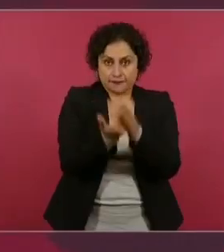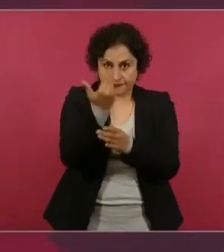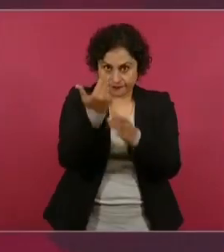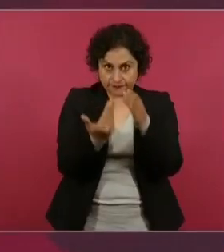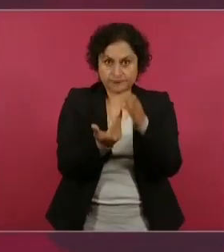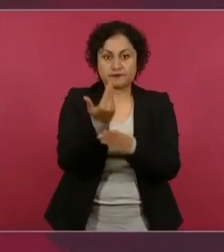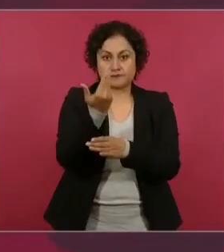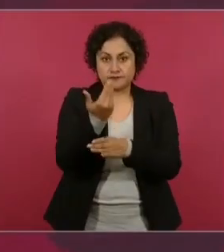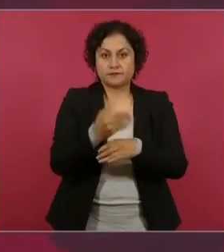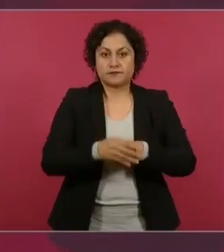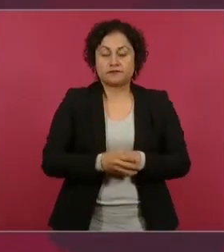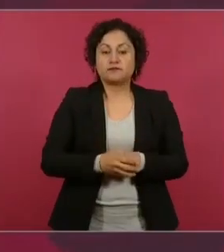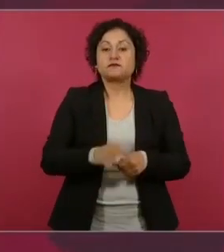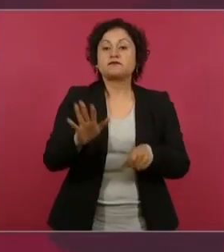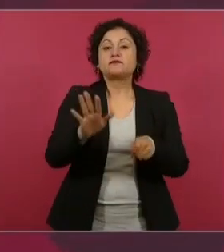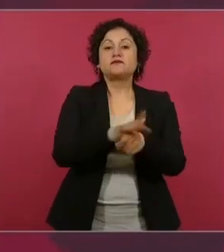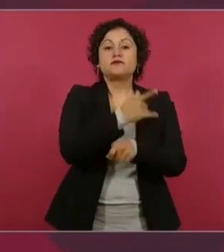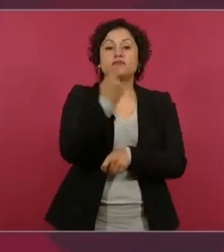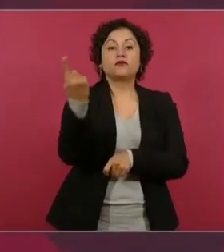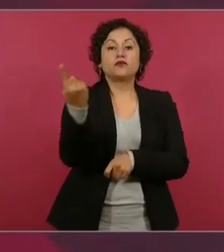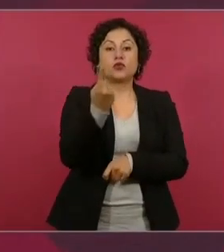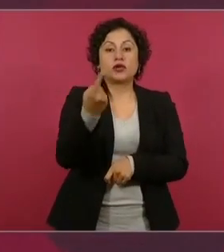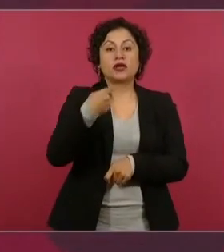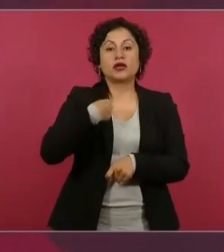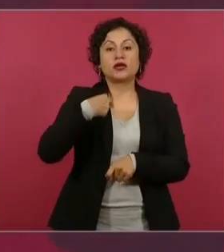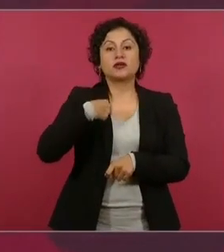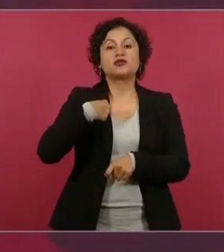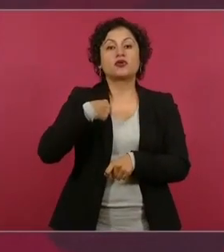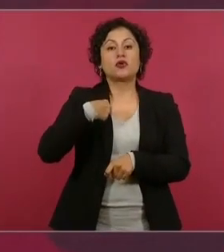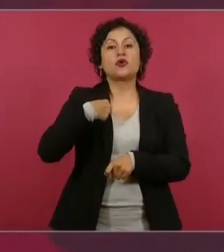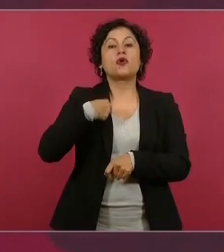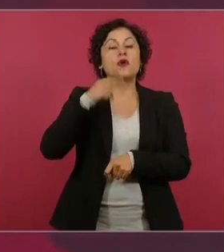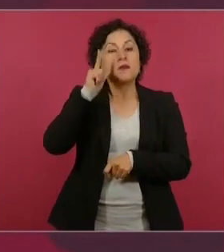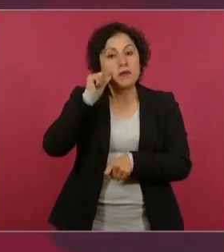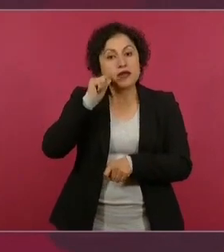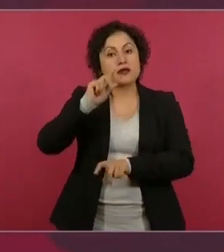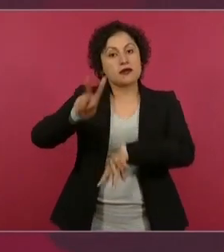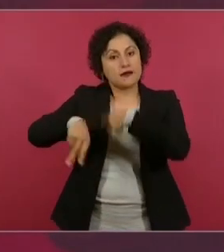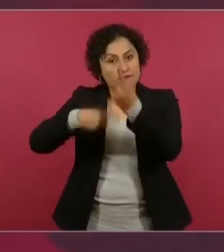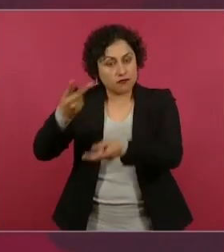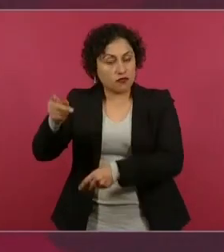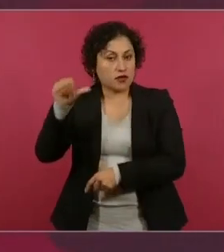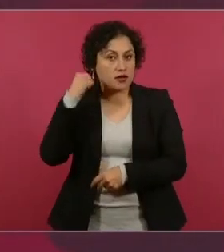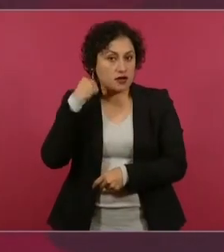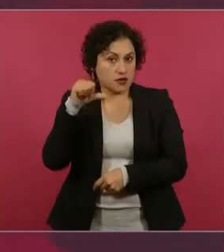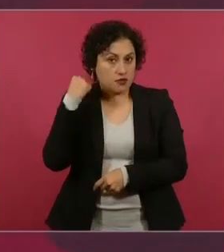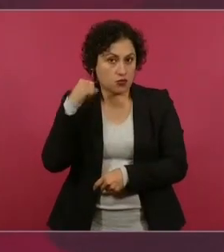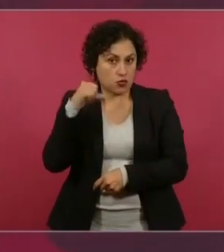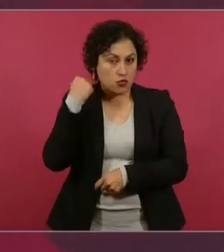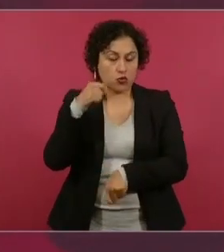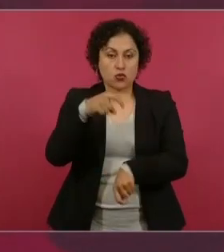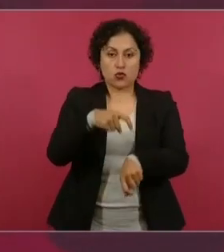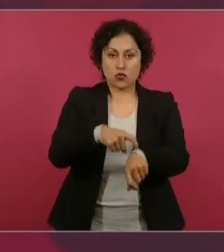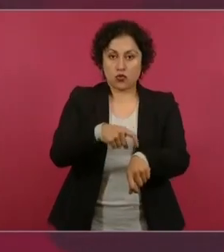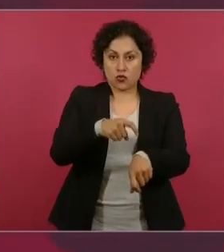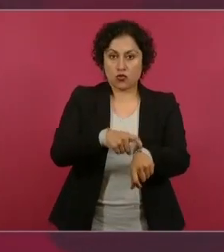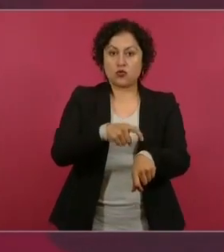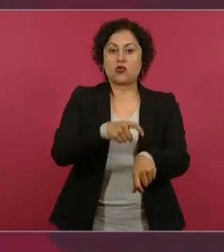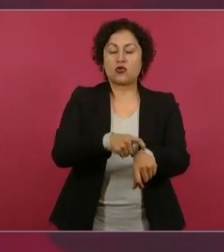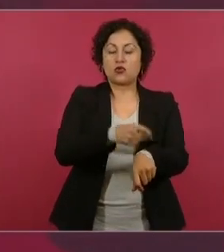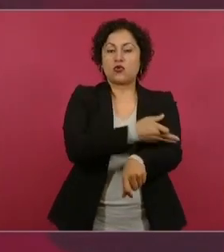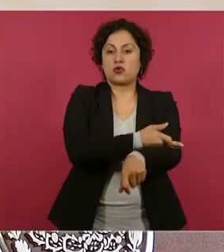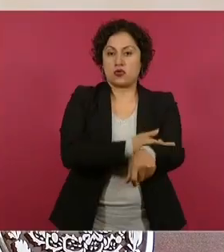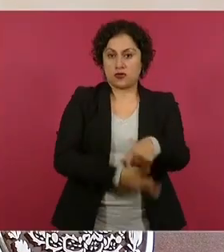porque yo voy a Acapulco mañana también, a las 4 de la tarde